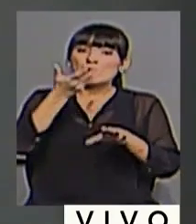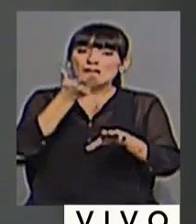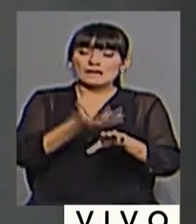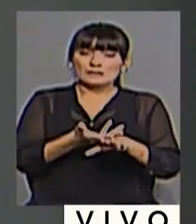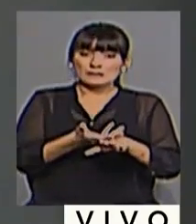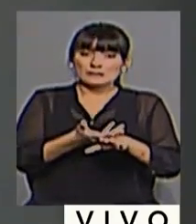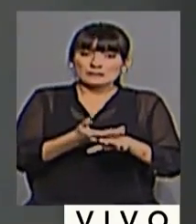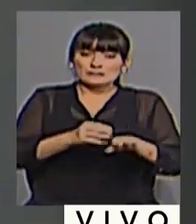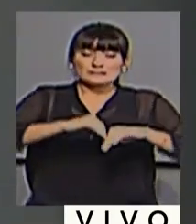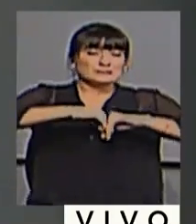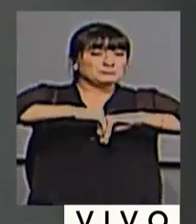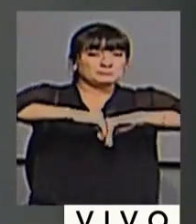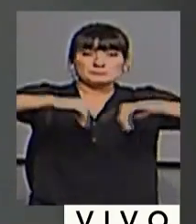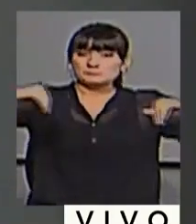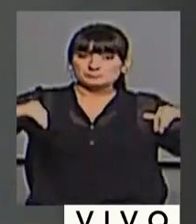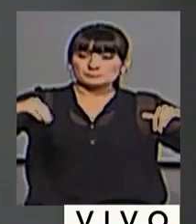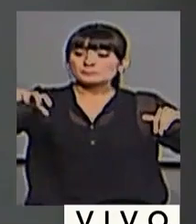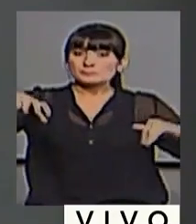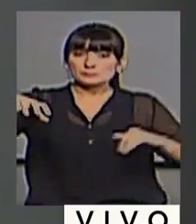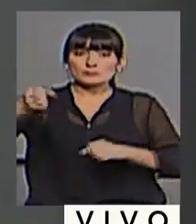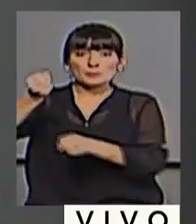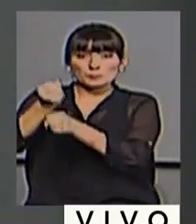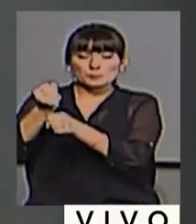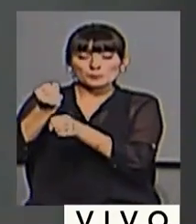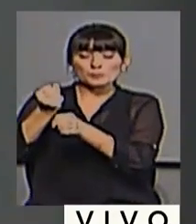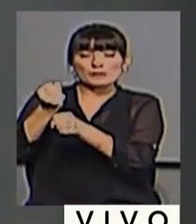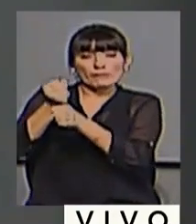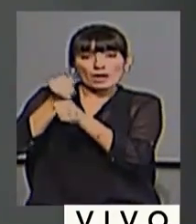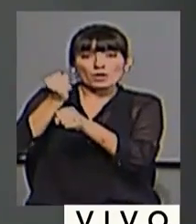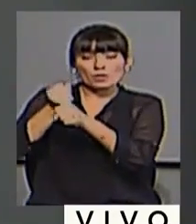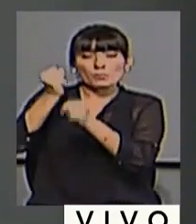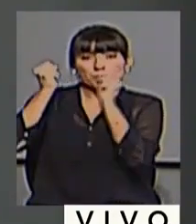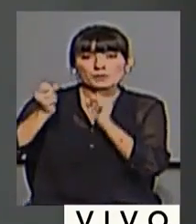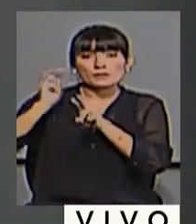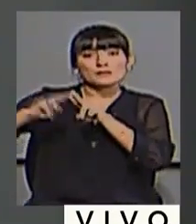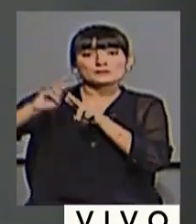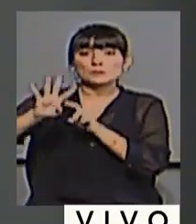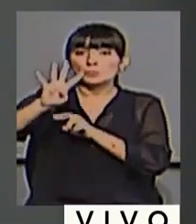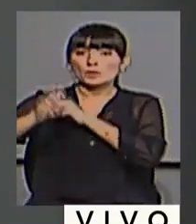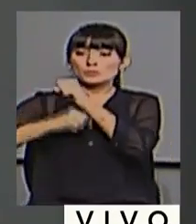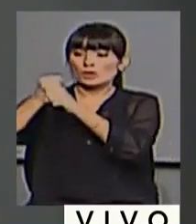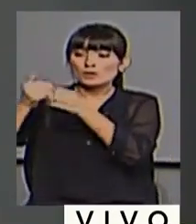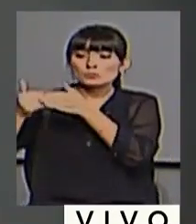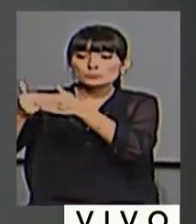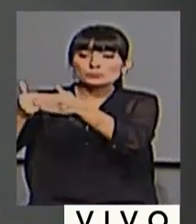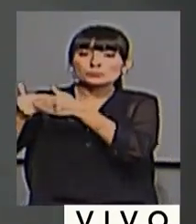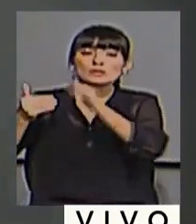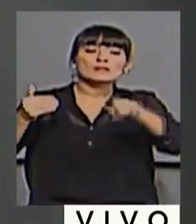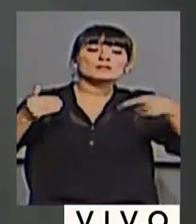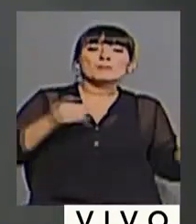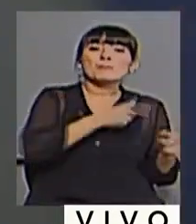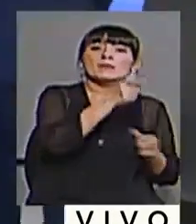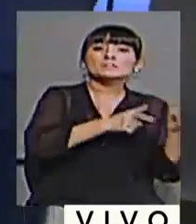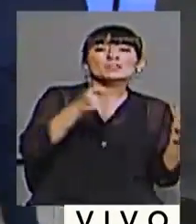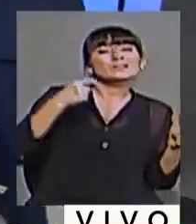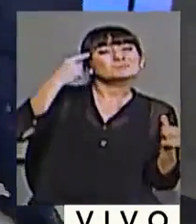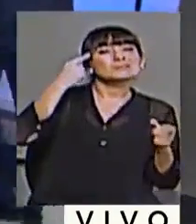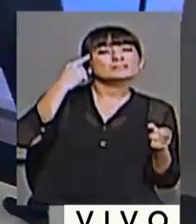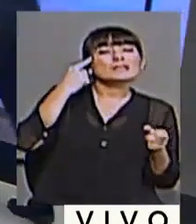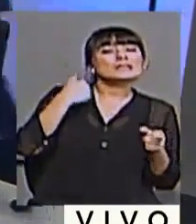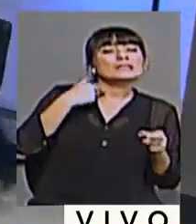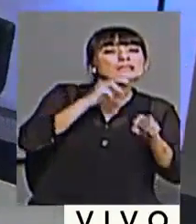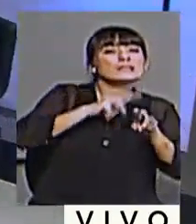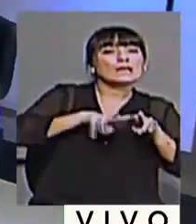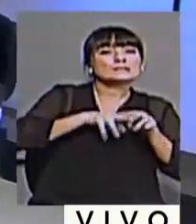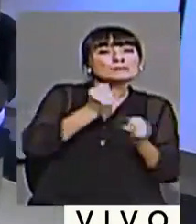entre lo que realmente se podía hacer en 4 años y las expectativas que tenía la gente respecto a esos 4 años. Perfecto. Miren, nos quedan